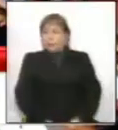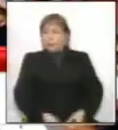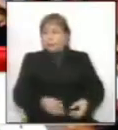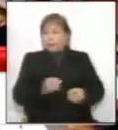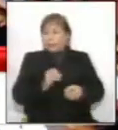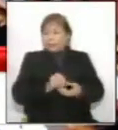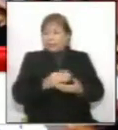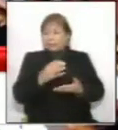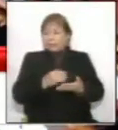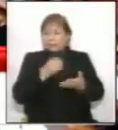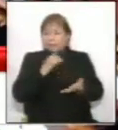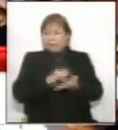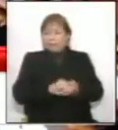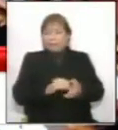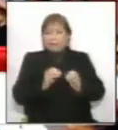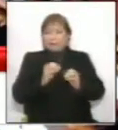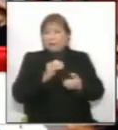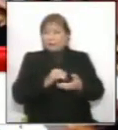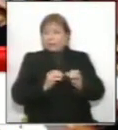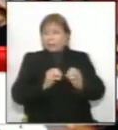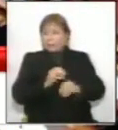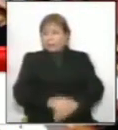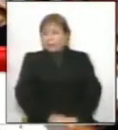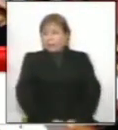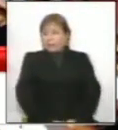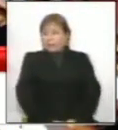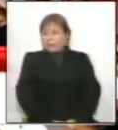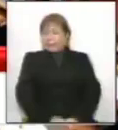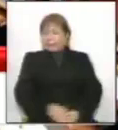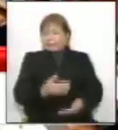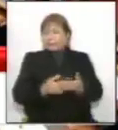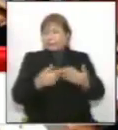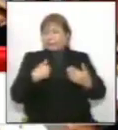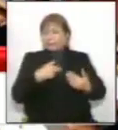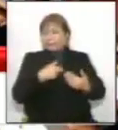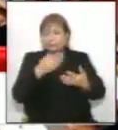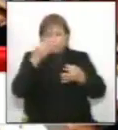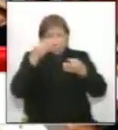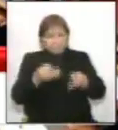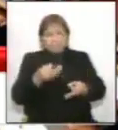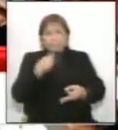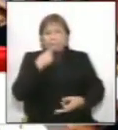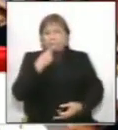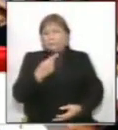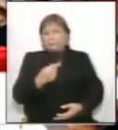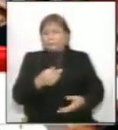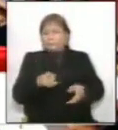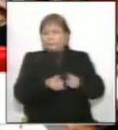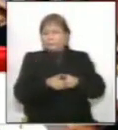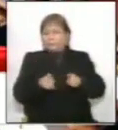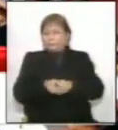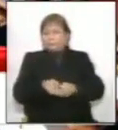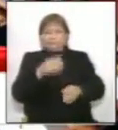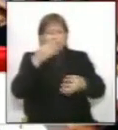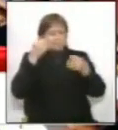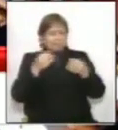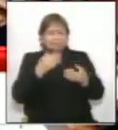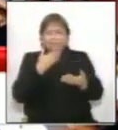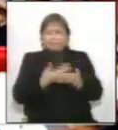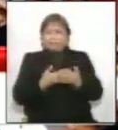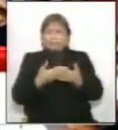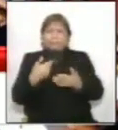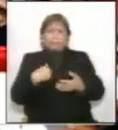entiendo por qué se tiene que seguir demorando. Hoy lo podemos hacer realidad y darle ese anhelo que